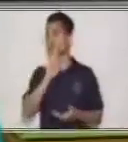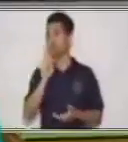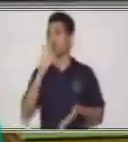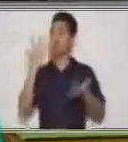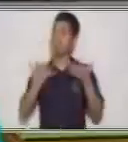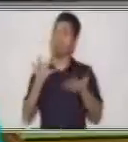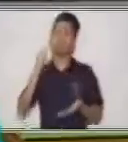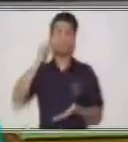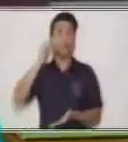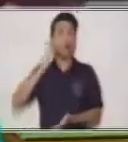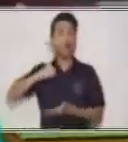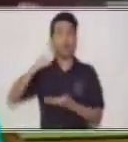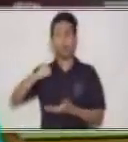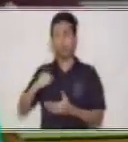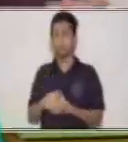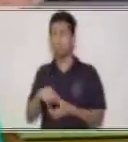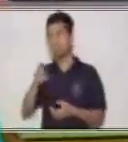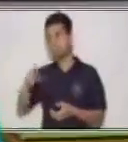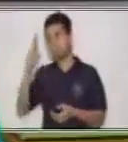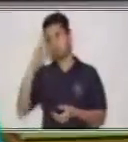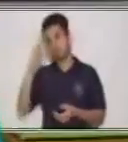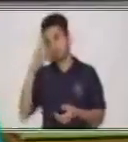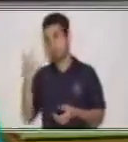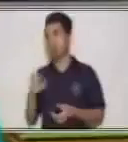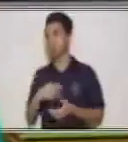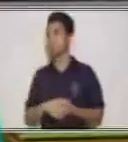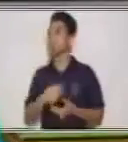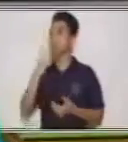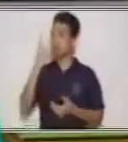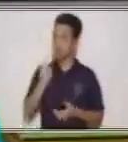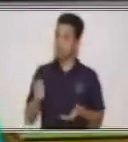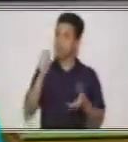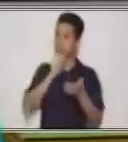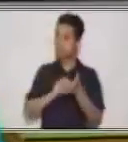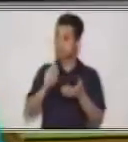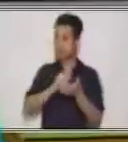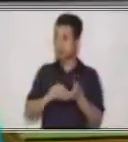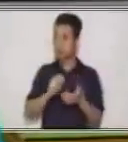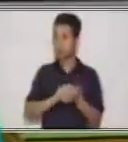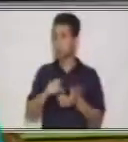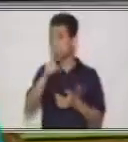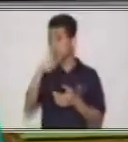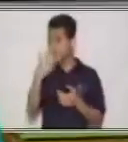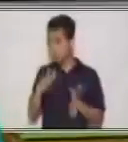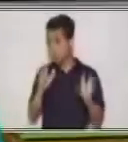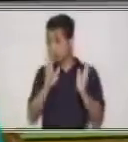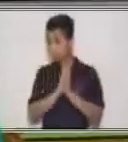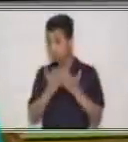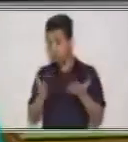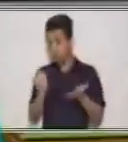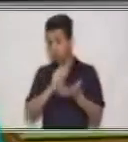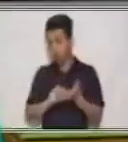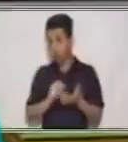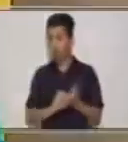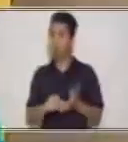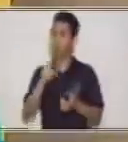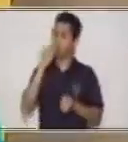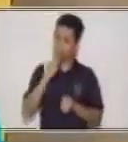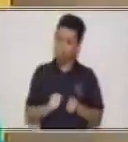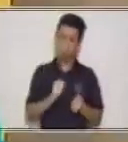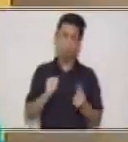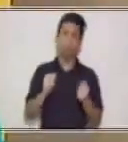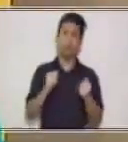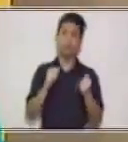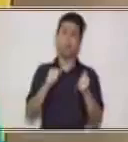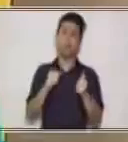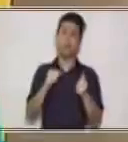capacidad. Para esto vamos a volver a escribir. Si ya lo tienes copiado en tu cuaderno, pues solo lo puedes copiar una vez,